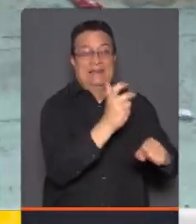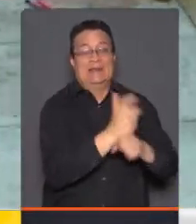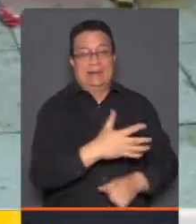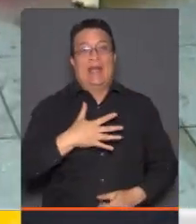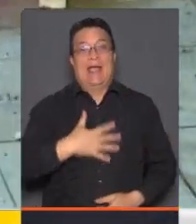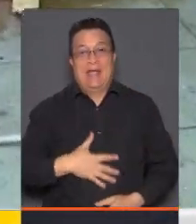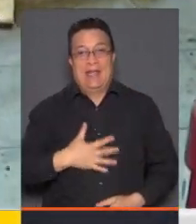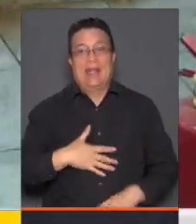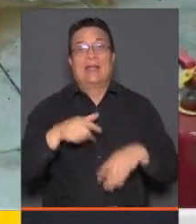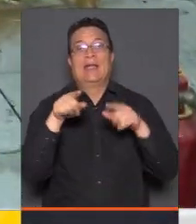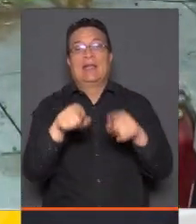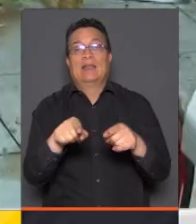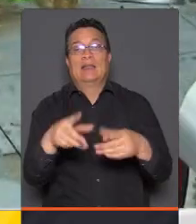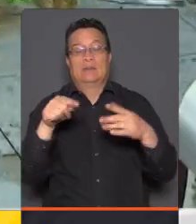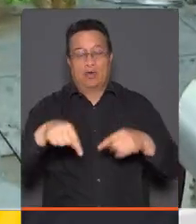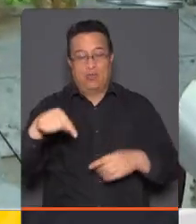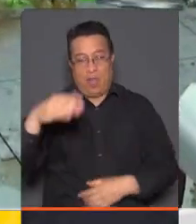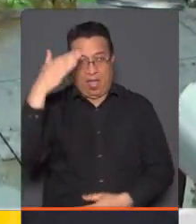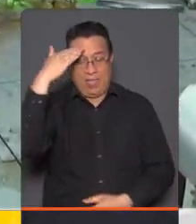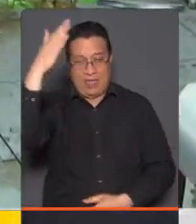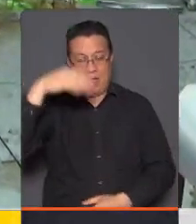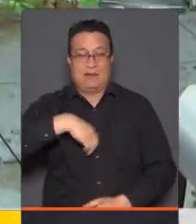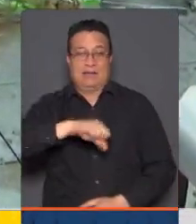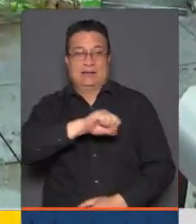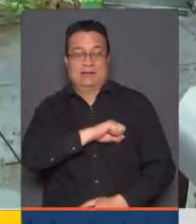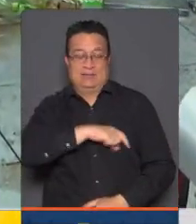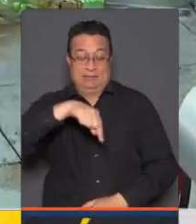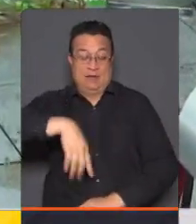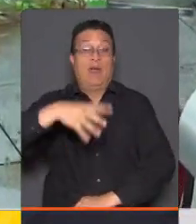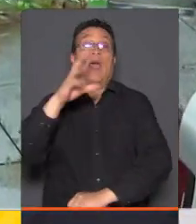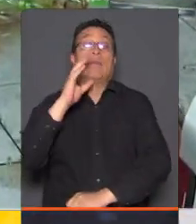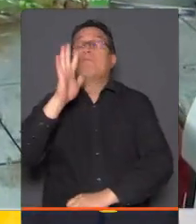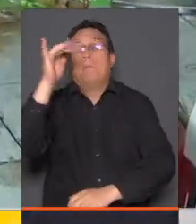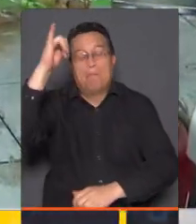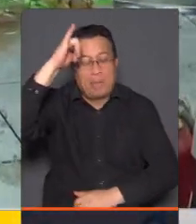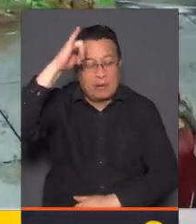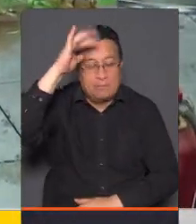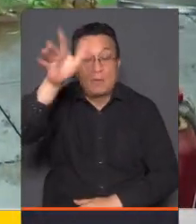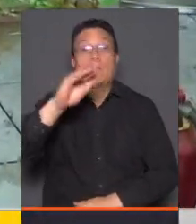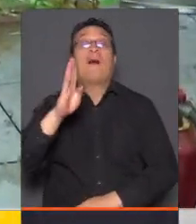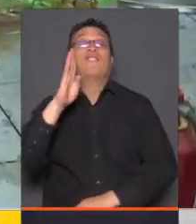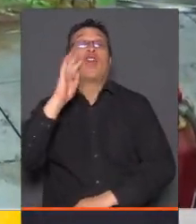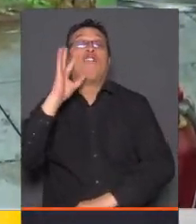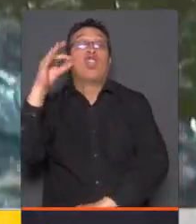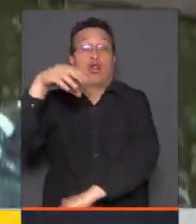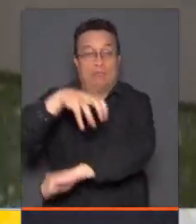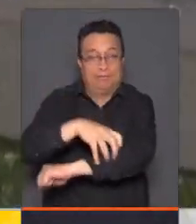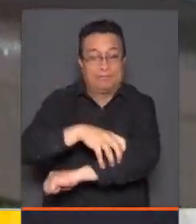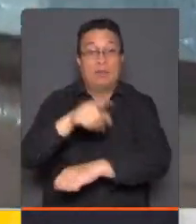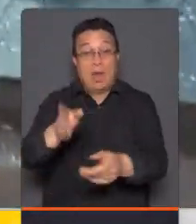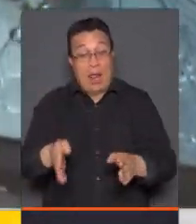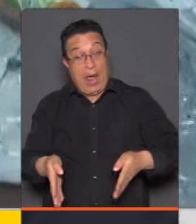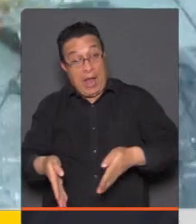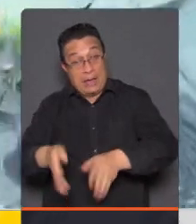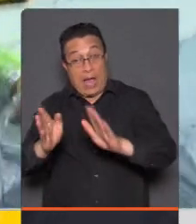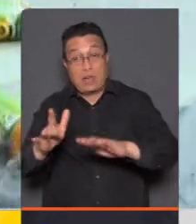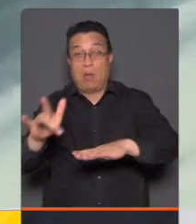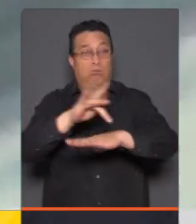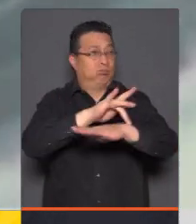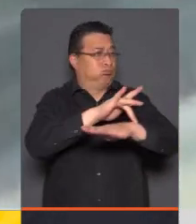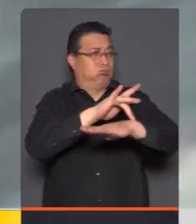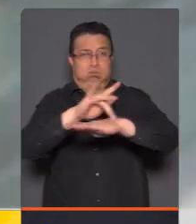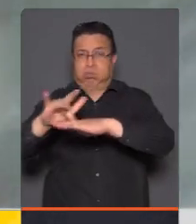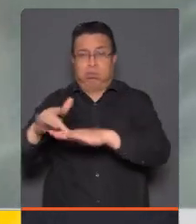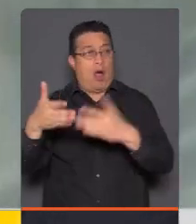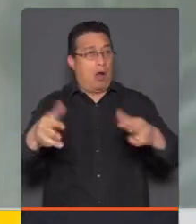registraron durante esta jornada acá en la capital de la región del Biobío. Las calles están prácticamente vacías hasta ahora, no hay mucha